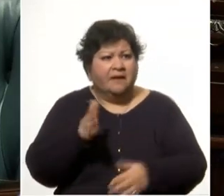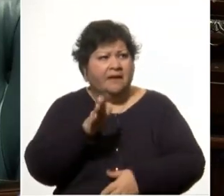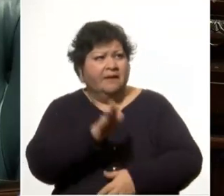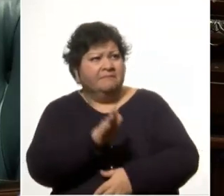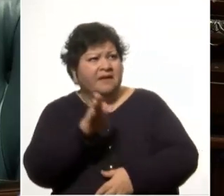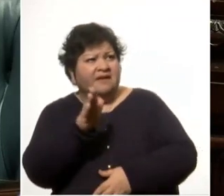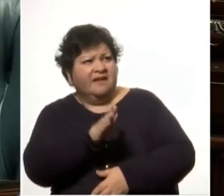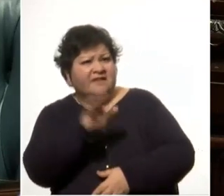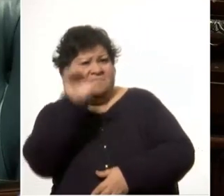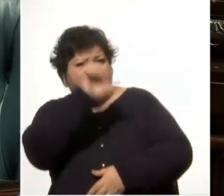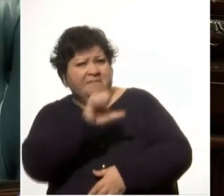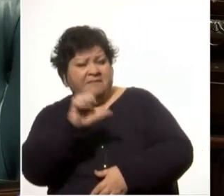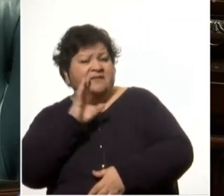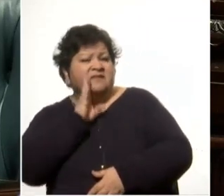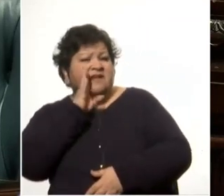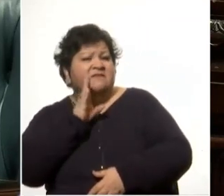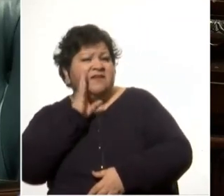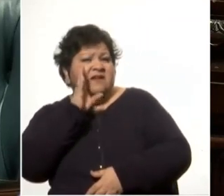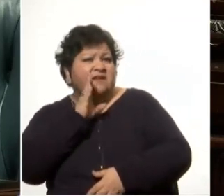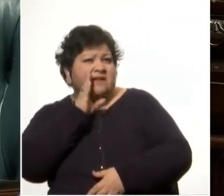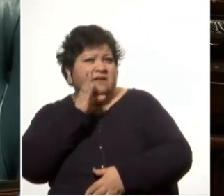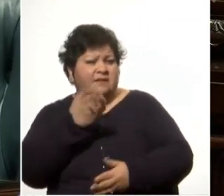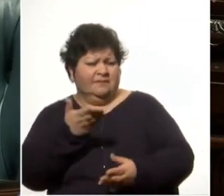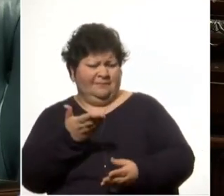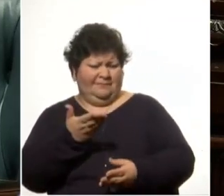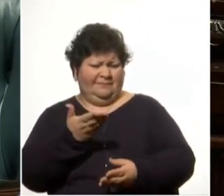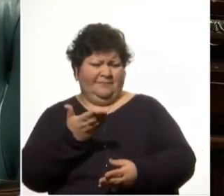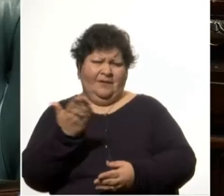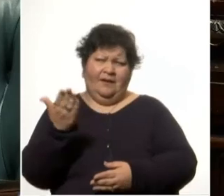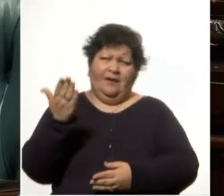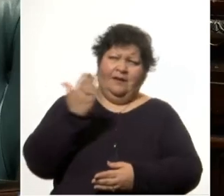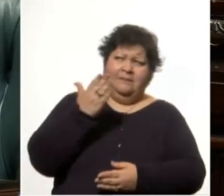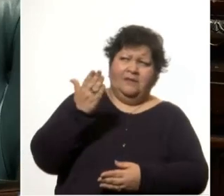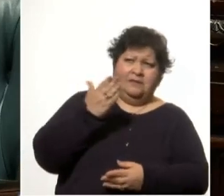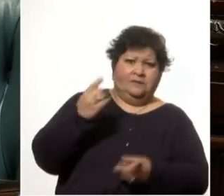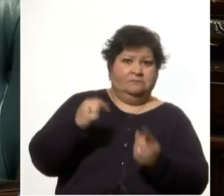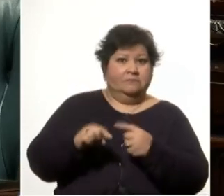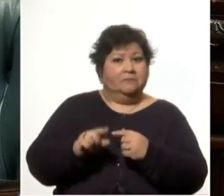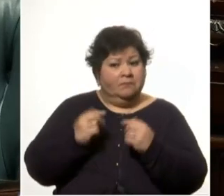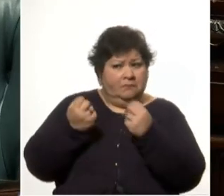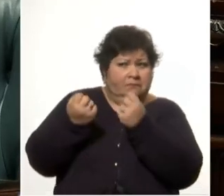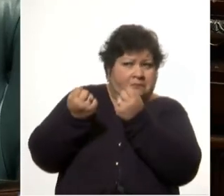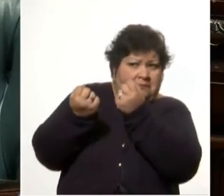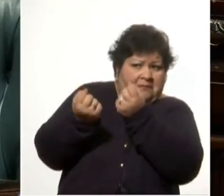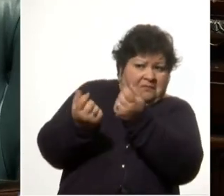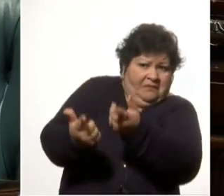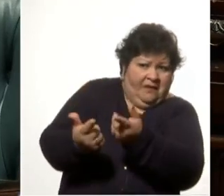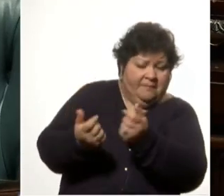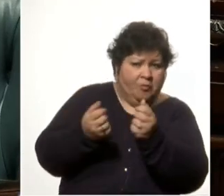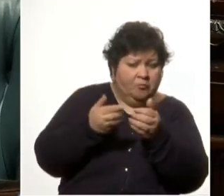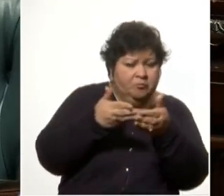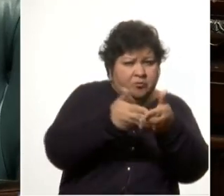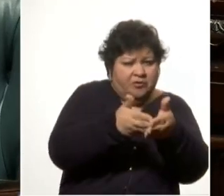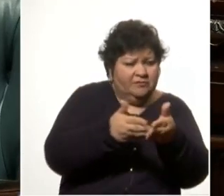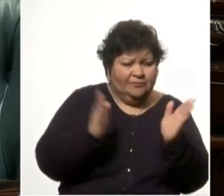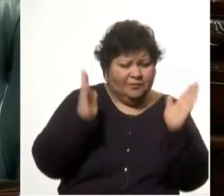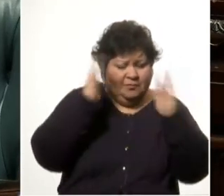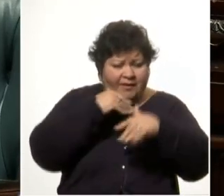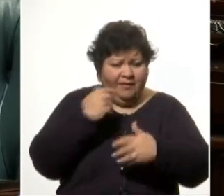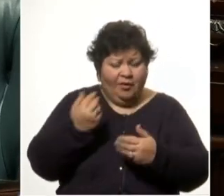empresa internacional. Tratar de entender algo que luce como absolutamente incomprensible,